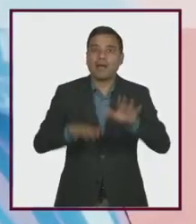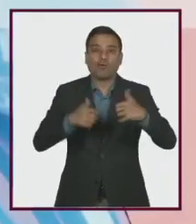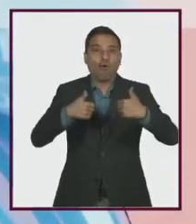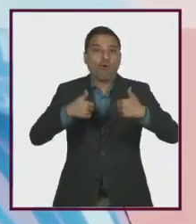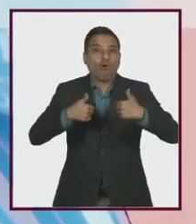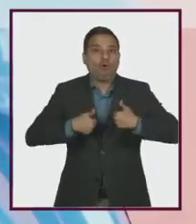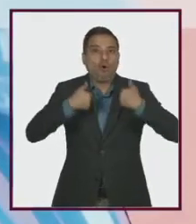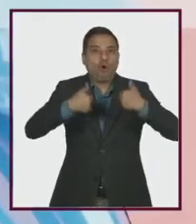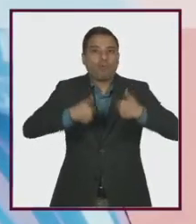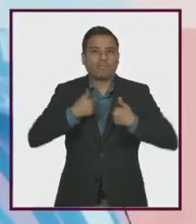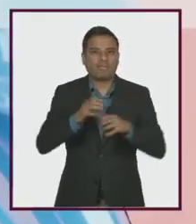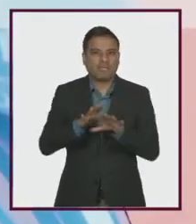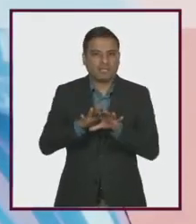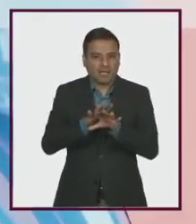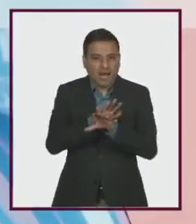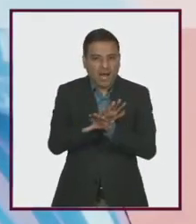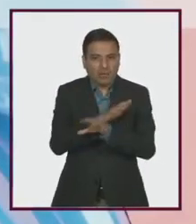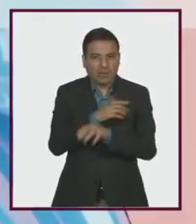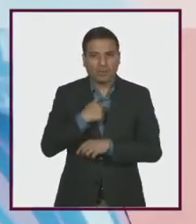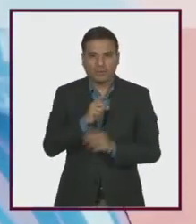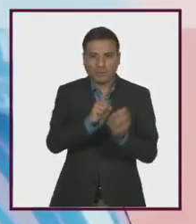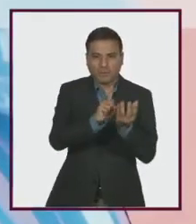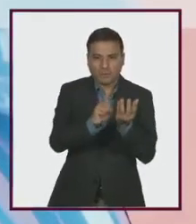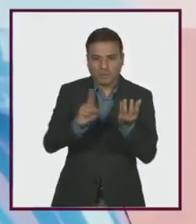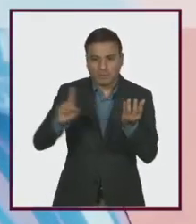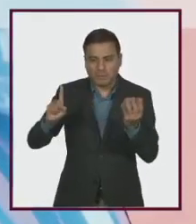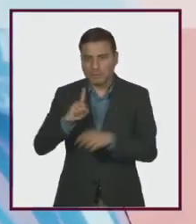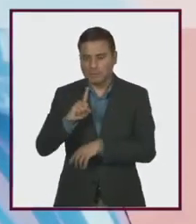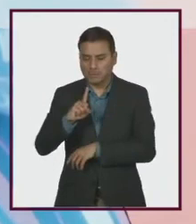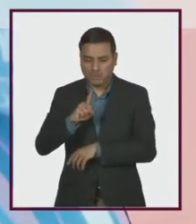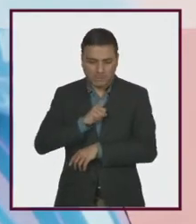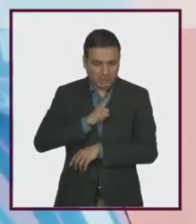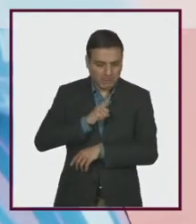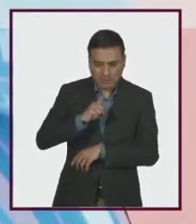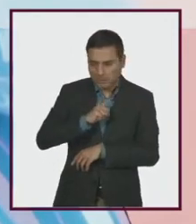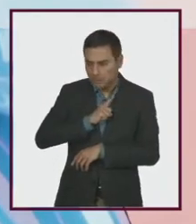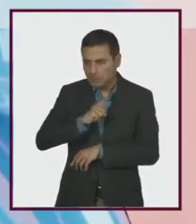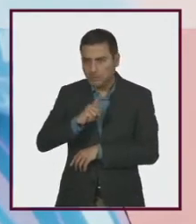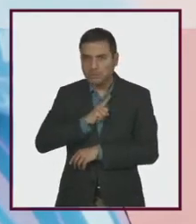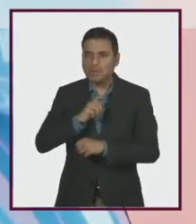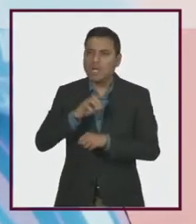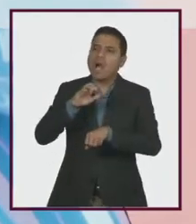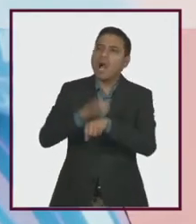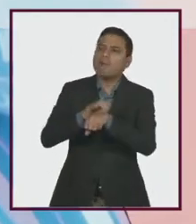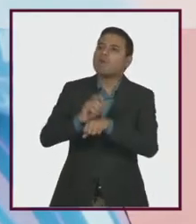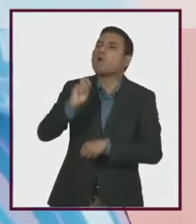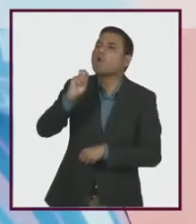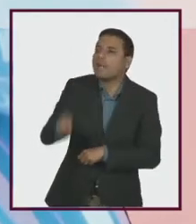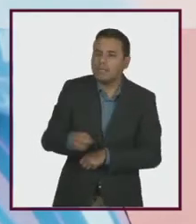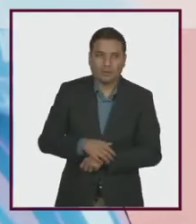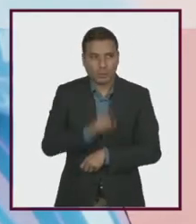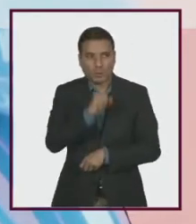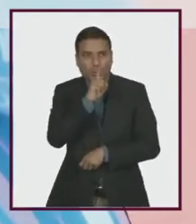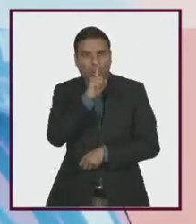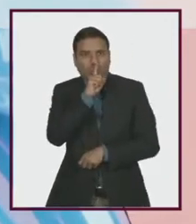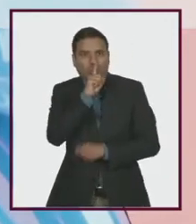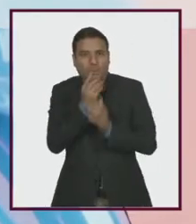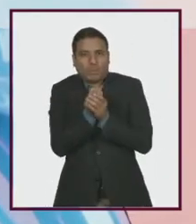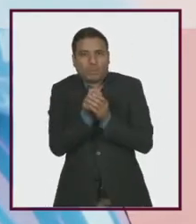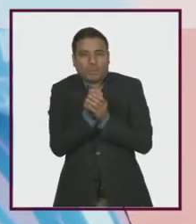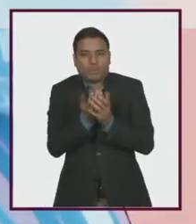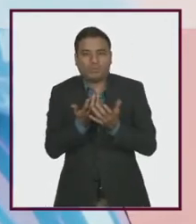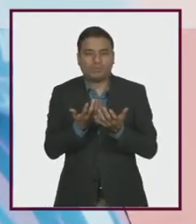situaciones de aislamiento en ocasiones, estas situaciones de que no quieran que conozcamos a sus amigos, estas situaciones en las que pueden